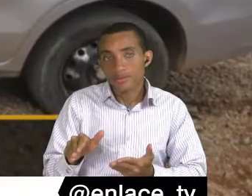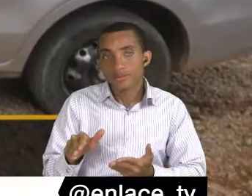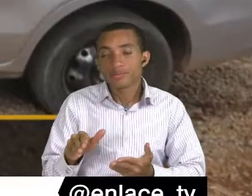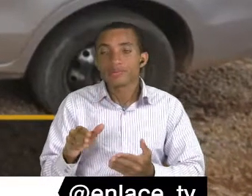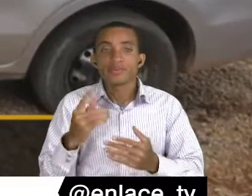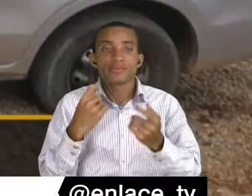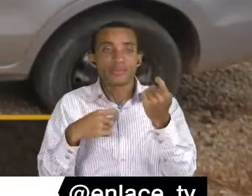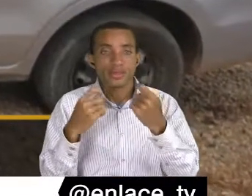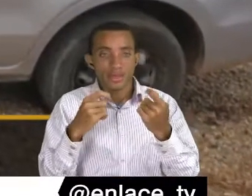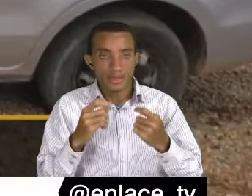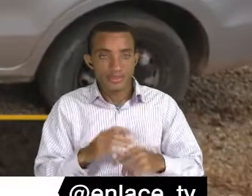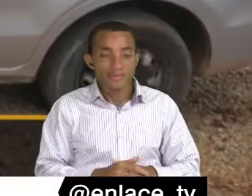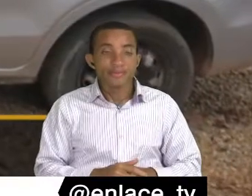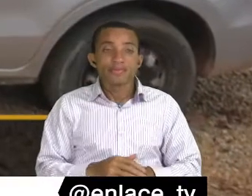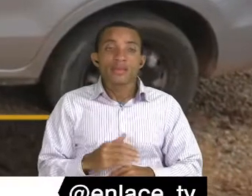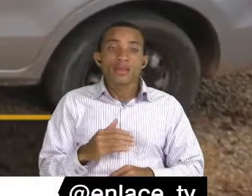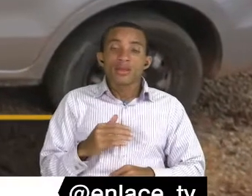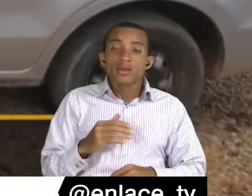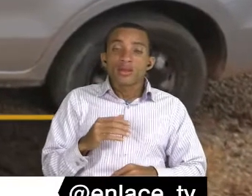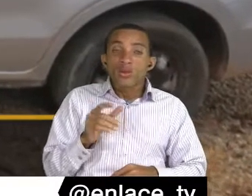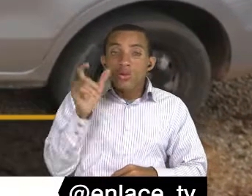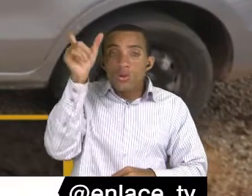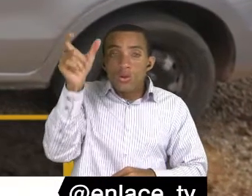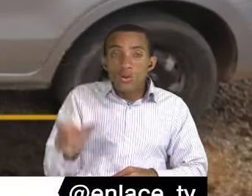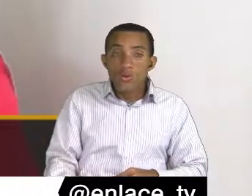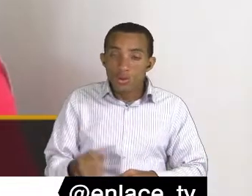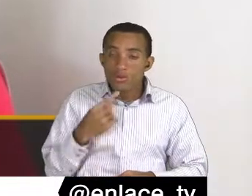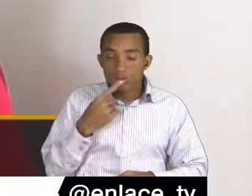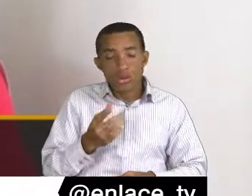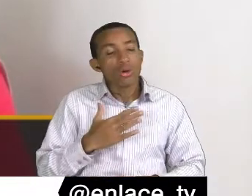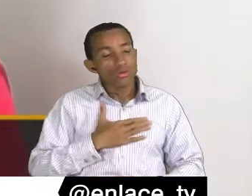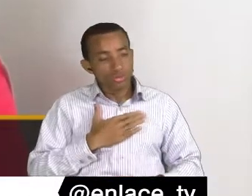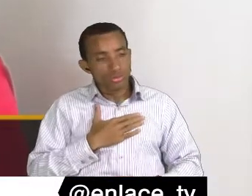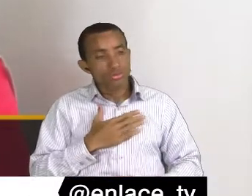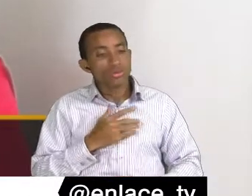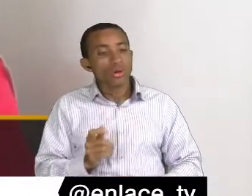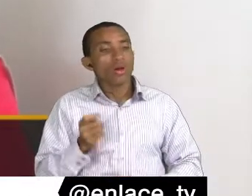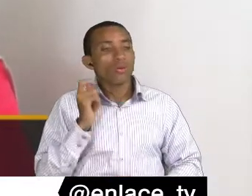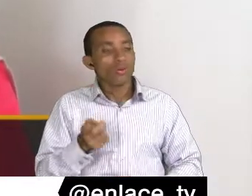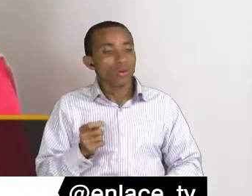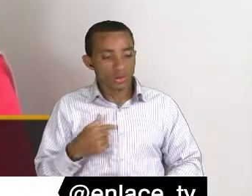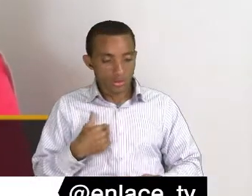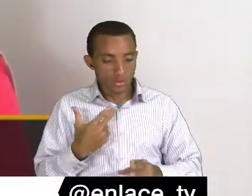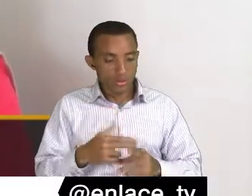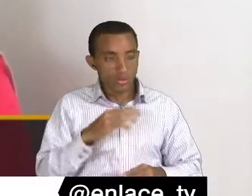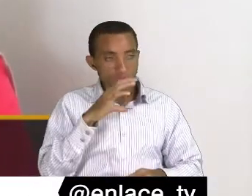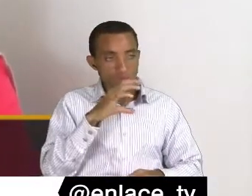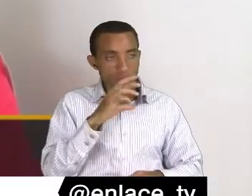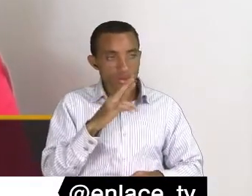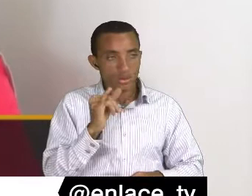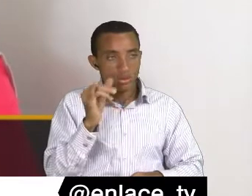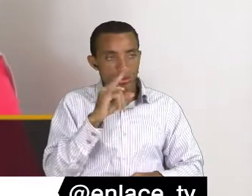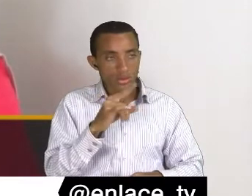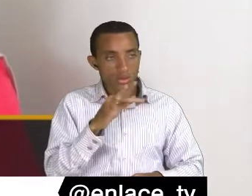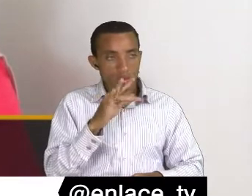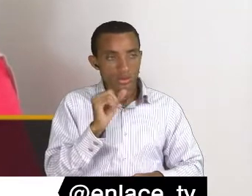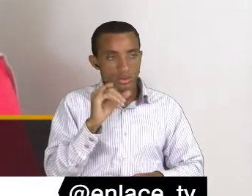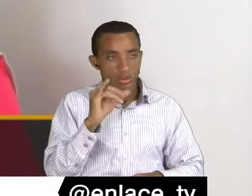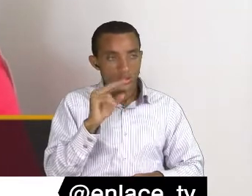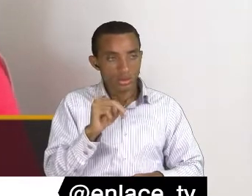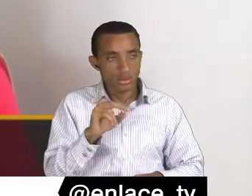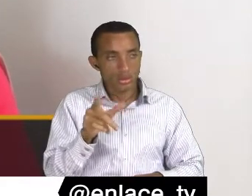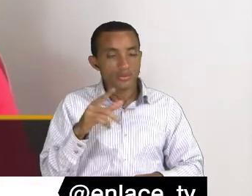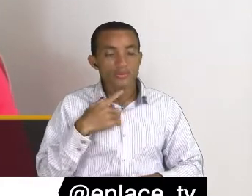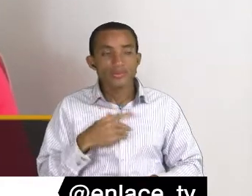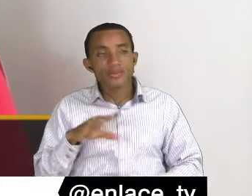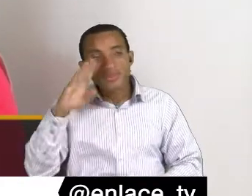muchacho, dice que es abogado. Se nos presentó como Cristian Strauss. Cuando la policía quita el carro, nos damos cuenta que se